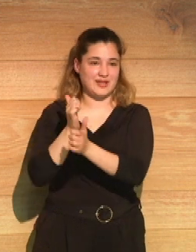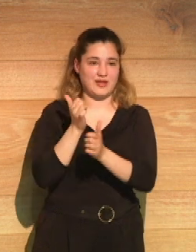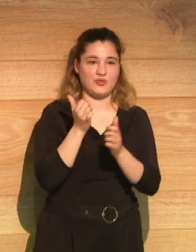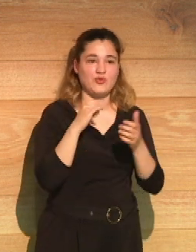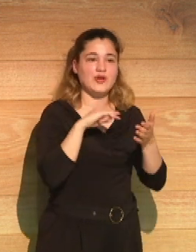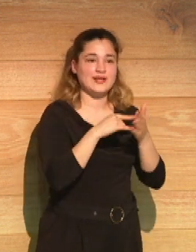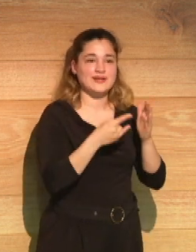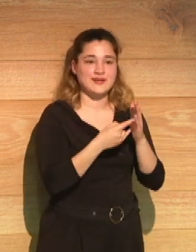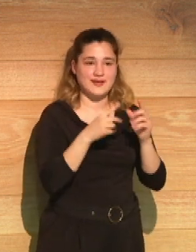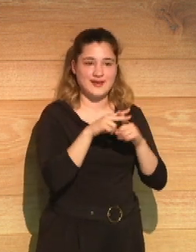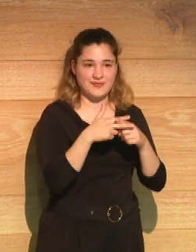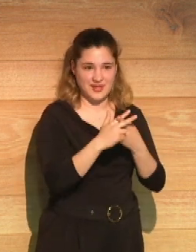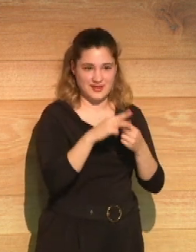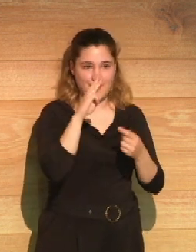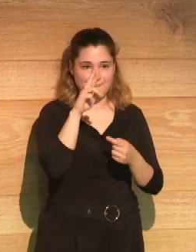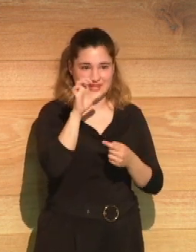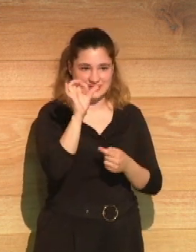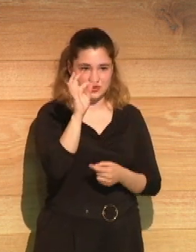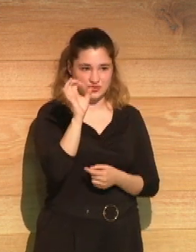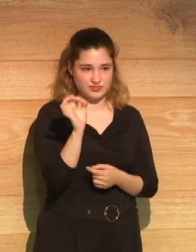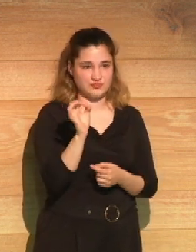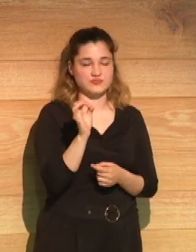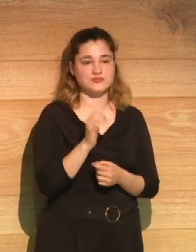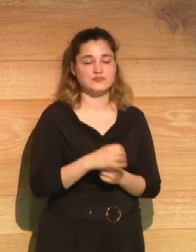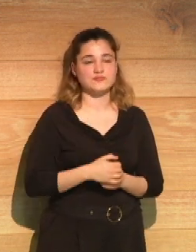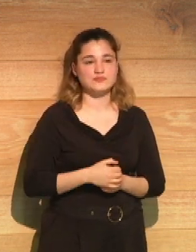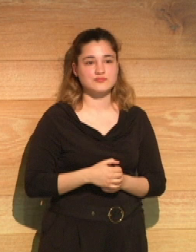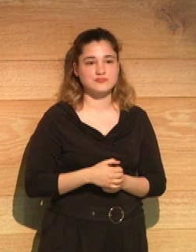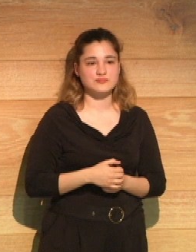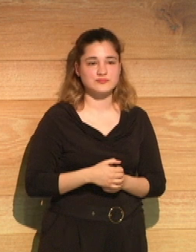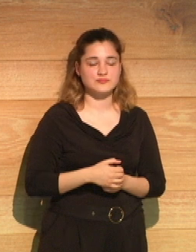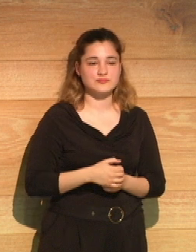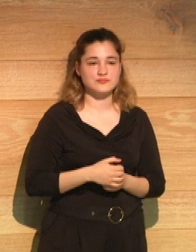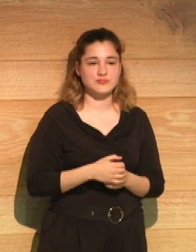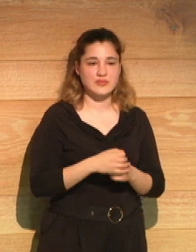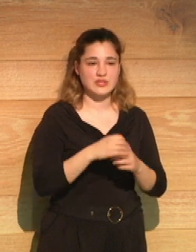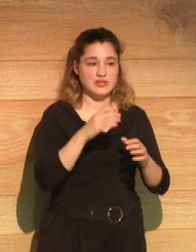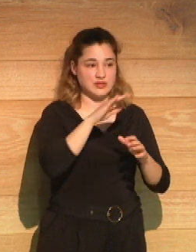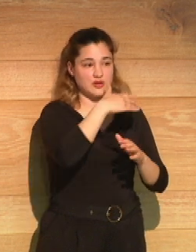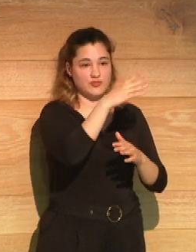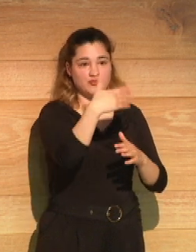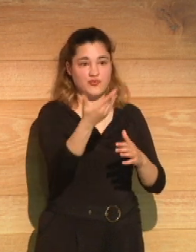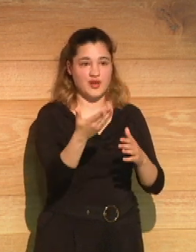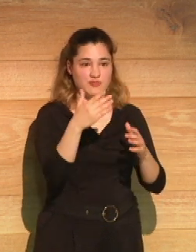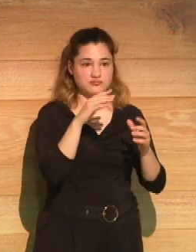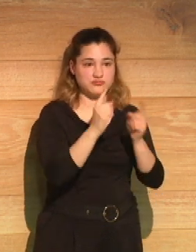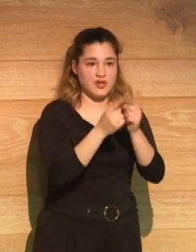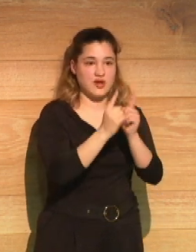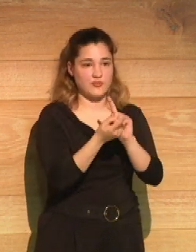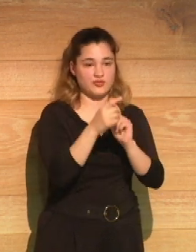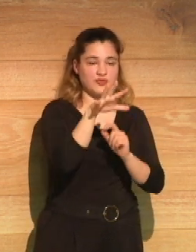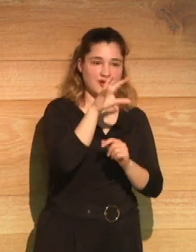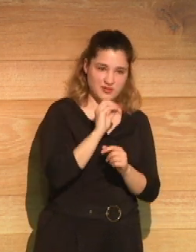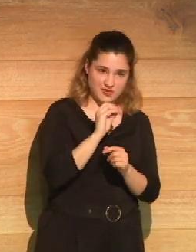llama PESTO. Es muy usada como una manera de entender los agentes de cambio externos y cómo esos agentes de cambio externos